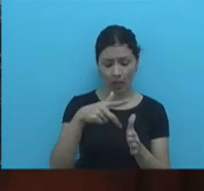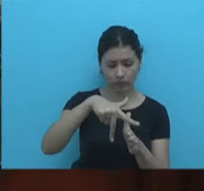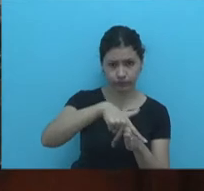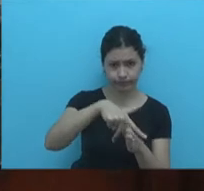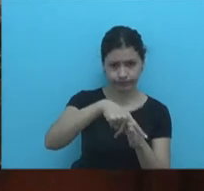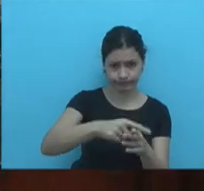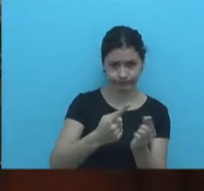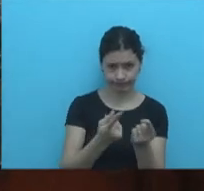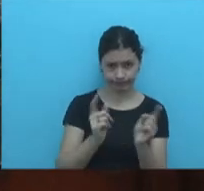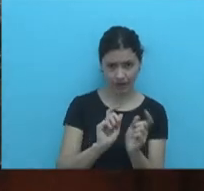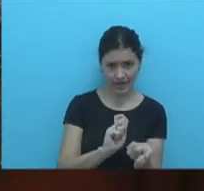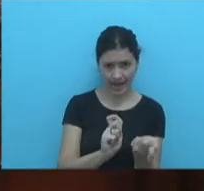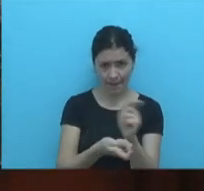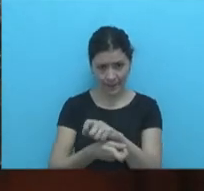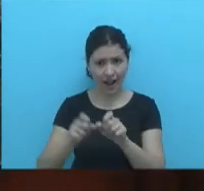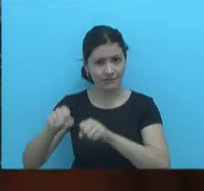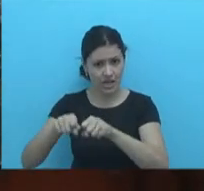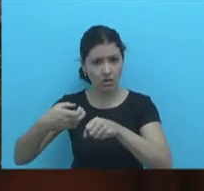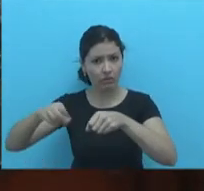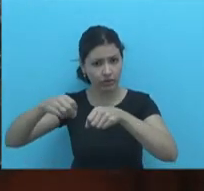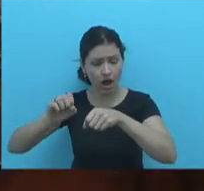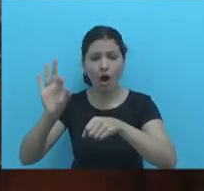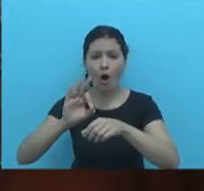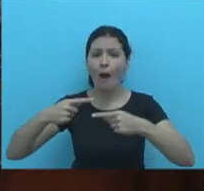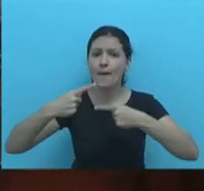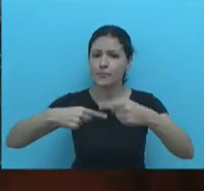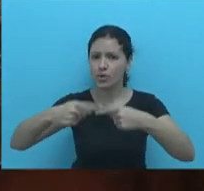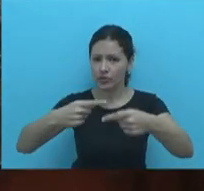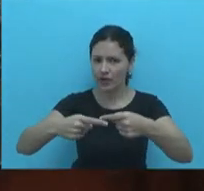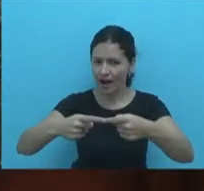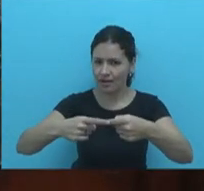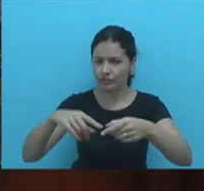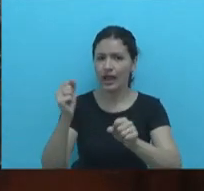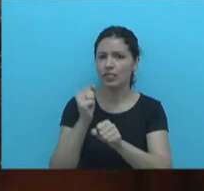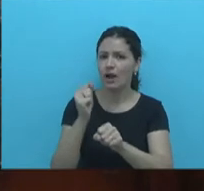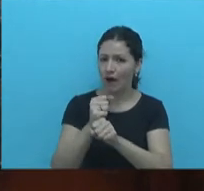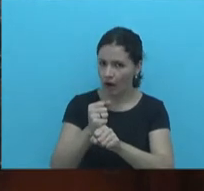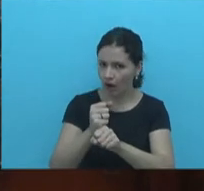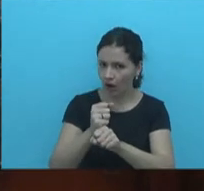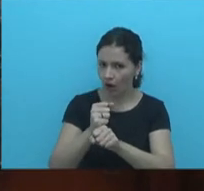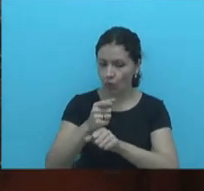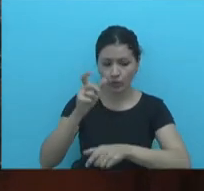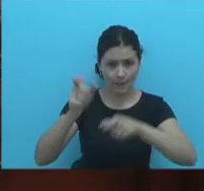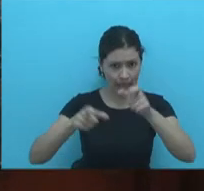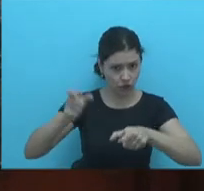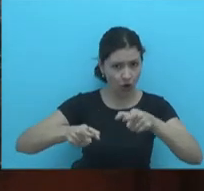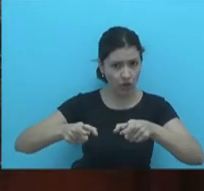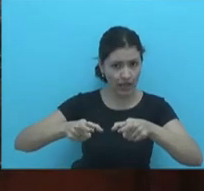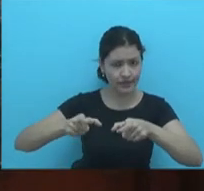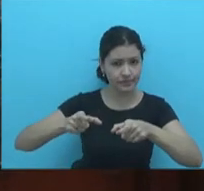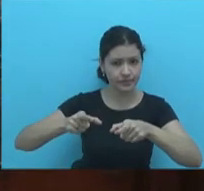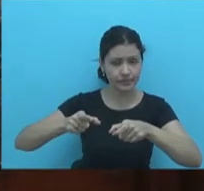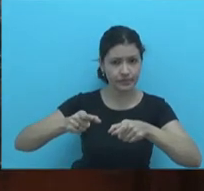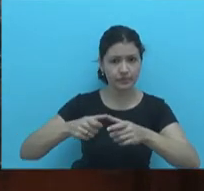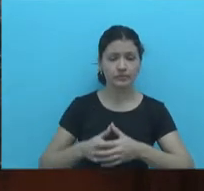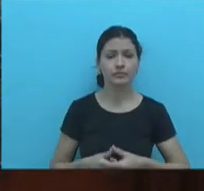para carga y a los efectos de incentivar el desarrollo y promoción de las actividades realizadas por los conductores de vehículos de